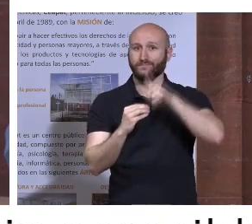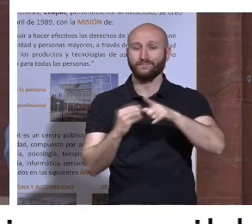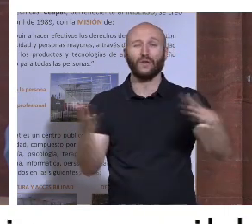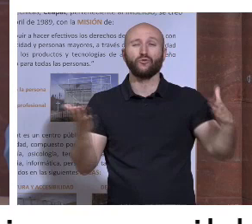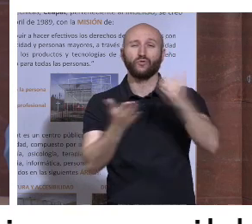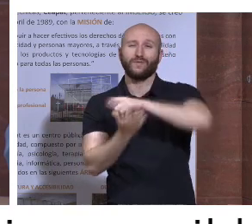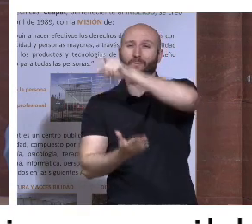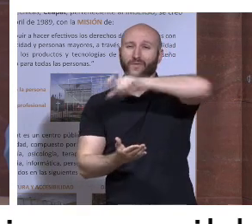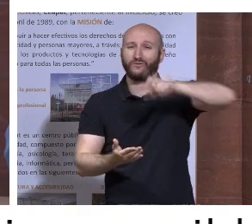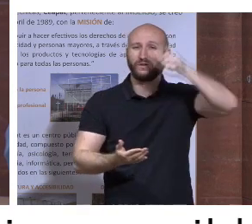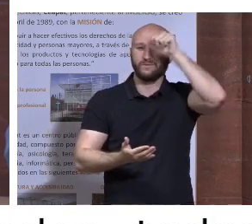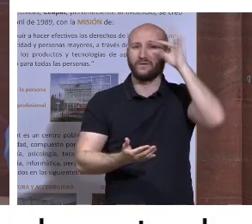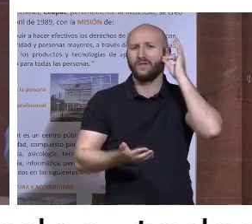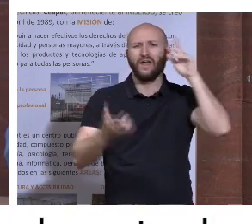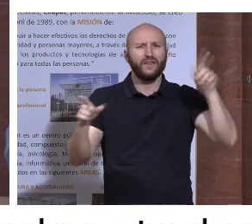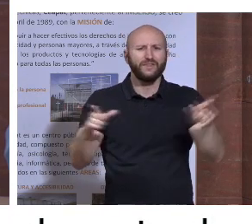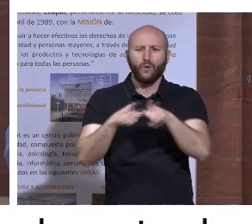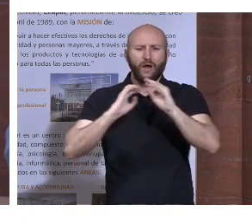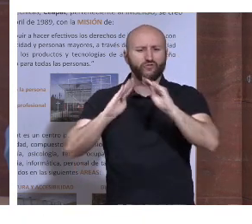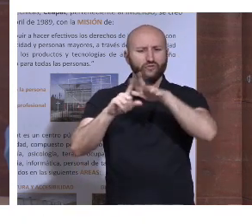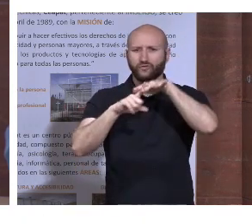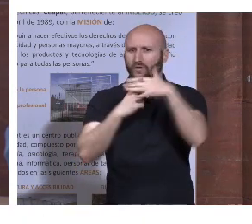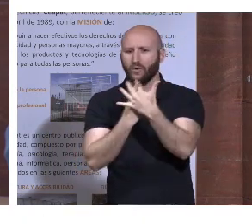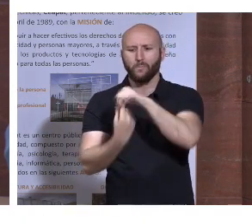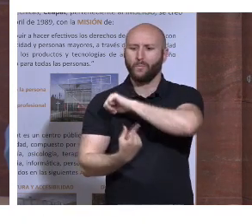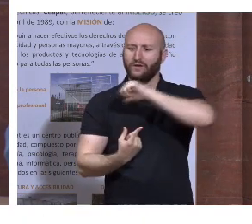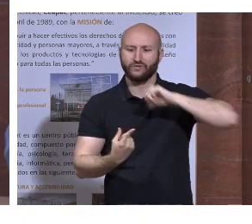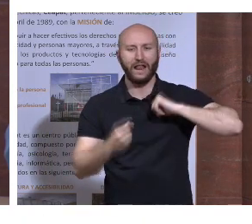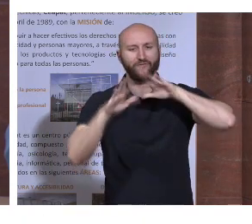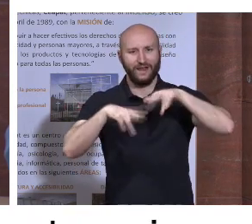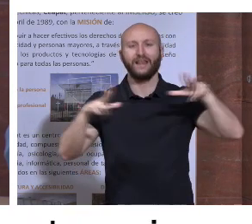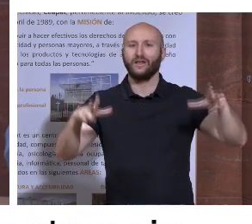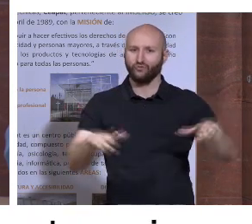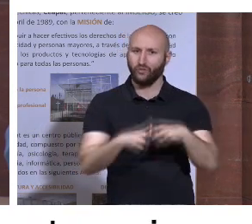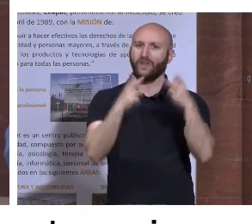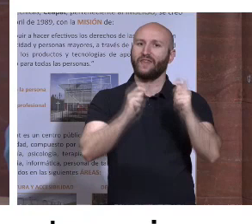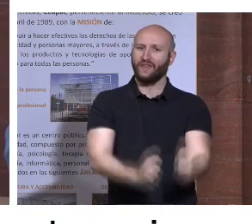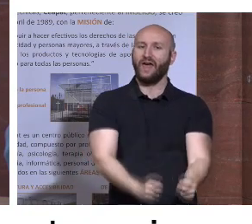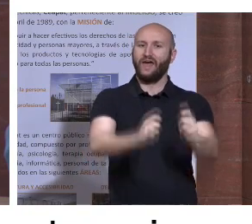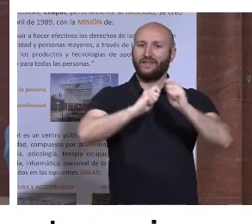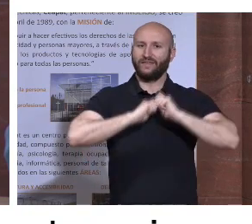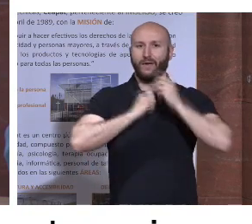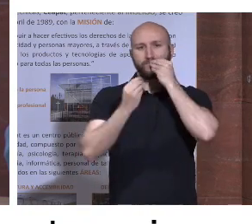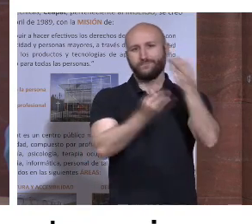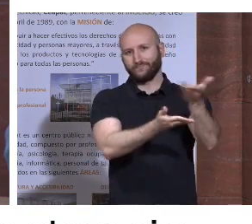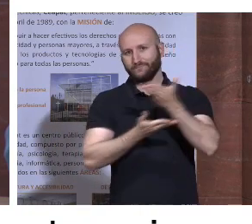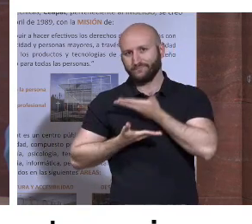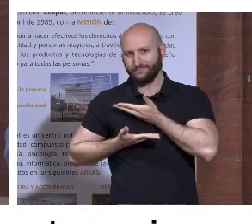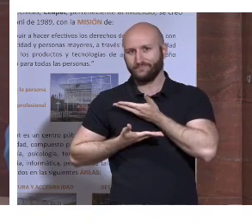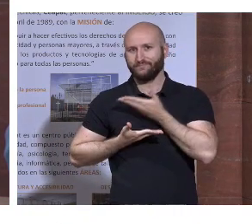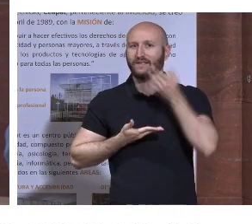una de las personas, independientemente de su circunstancia personal, la sociedad les pueda acoger y les pueda